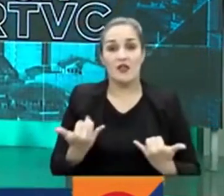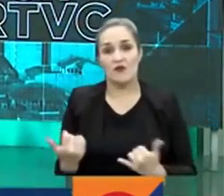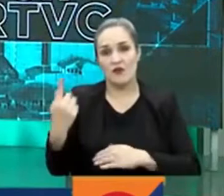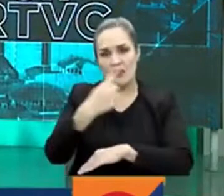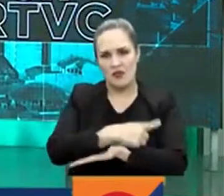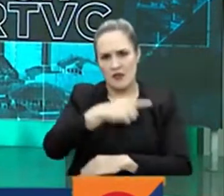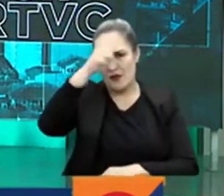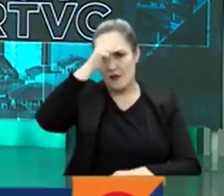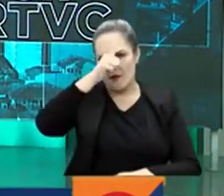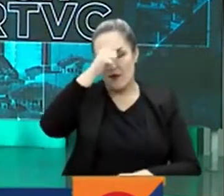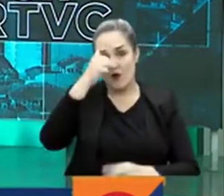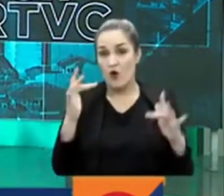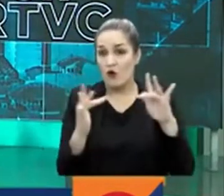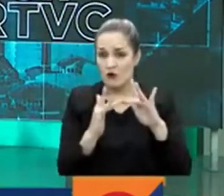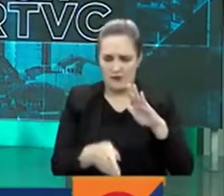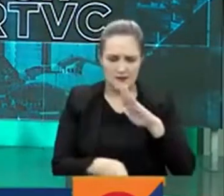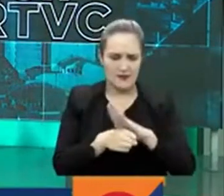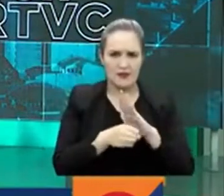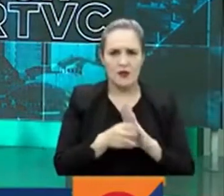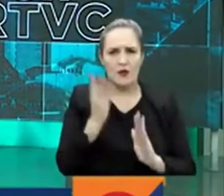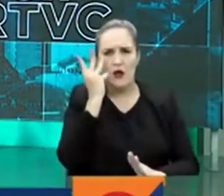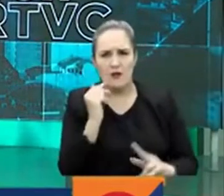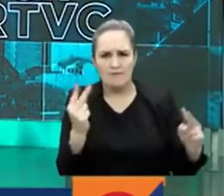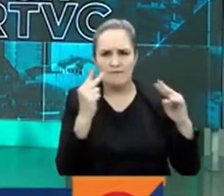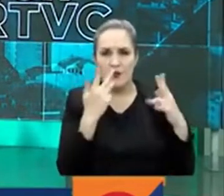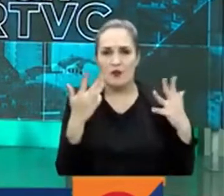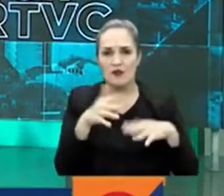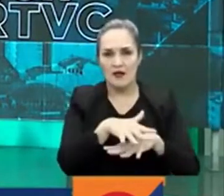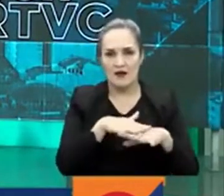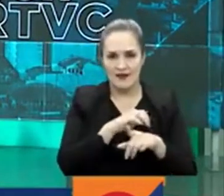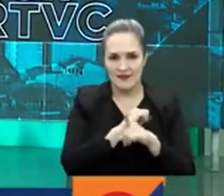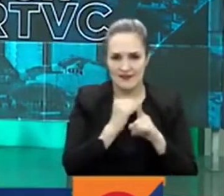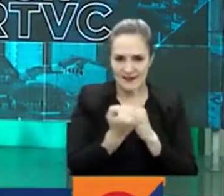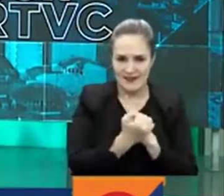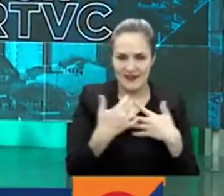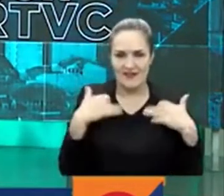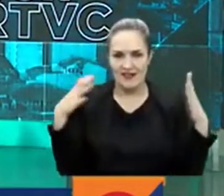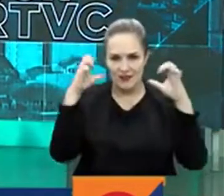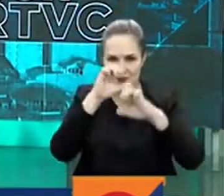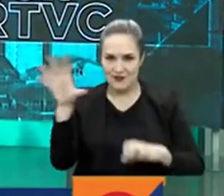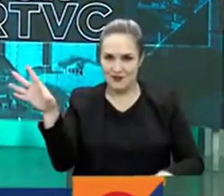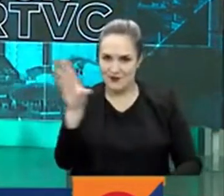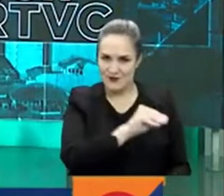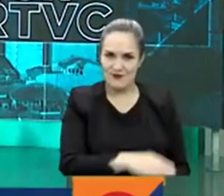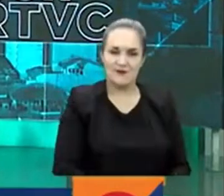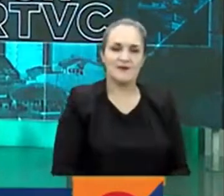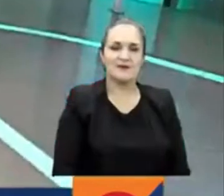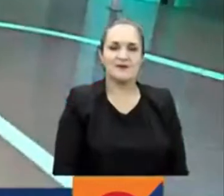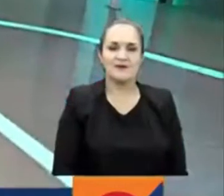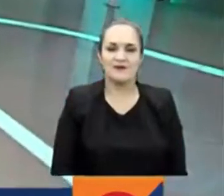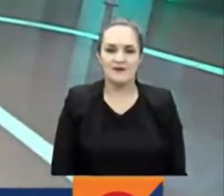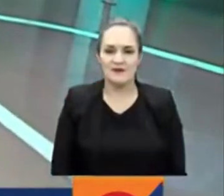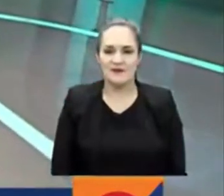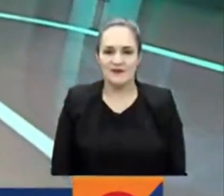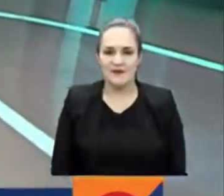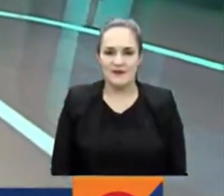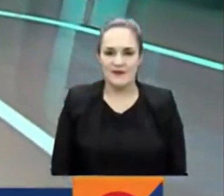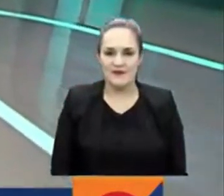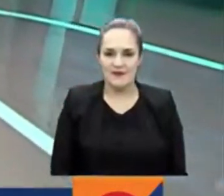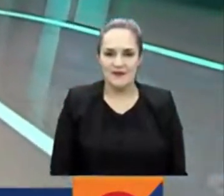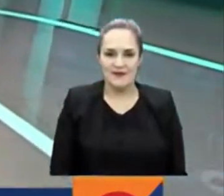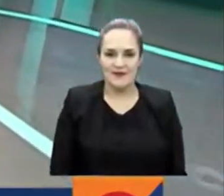invitamos a seguir conectados 24/7 en nuestras redes sociales. Feliz noche para todos.